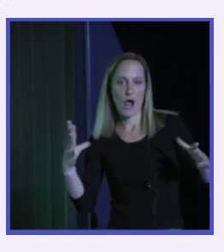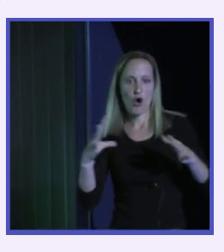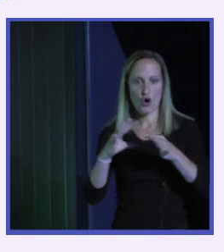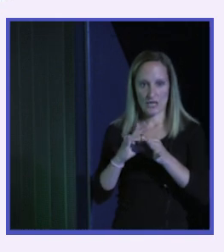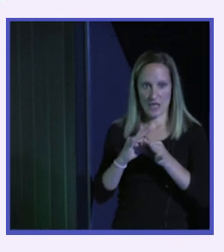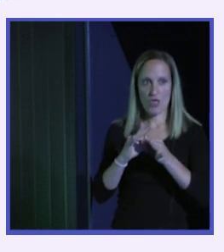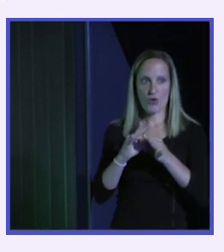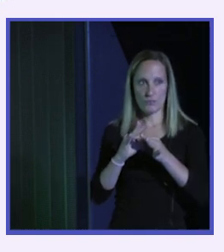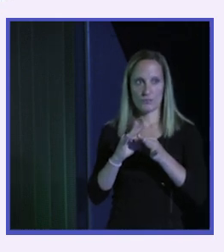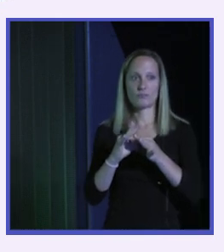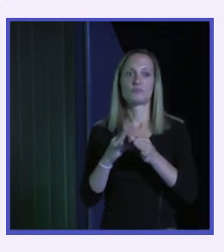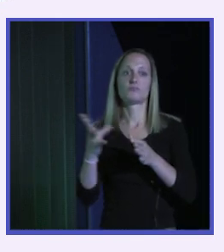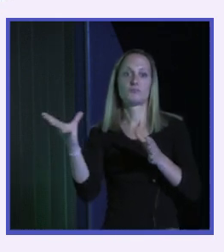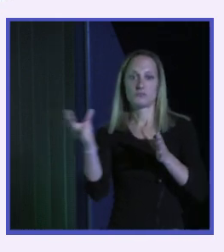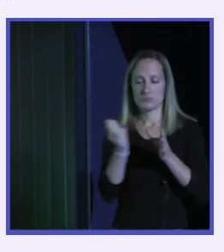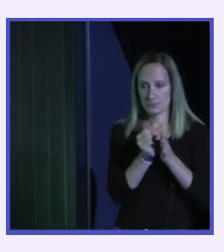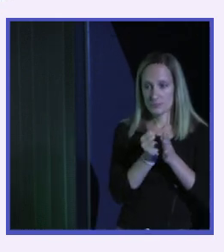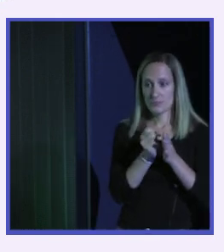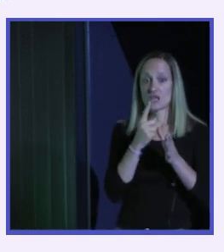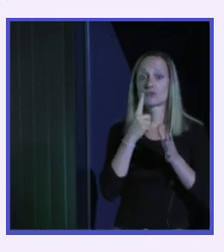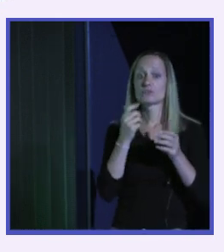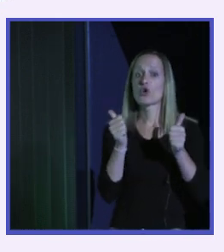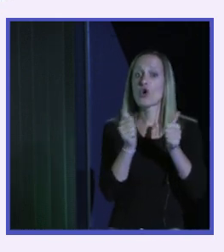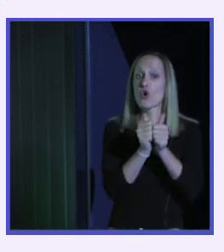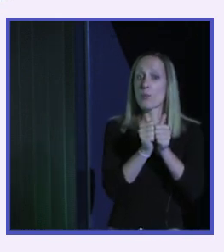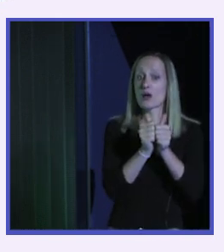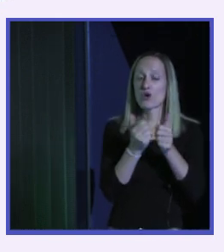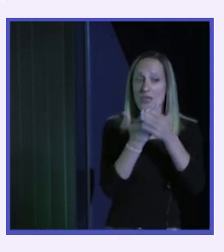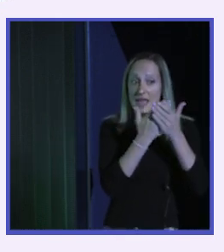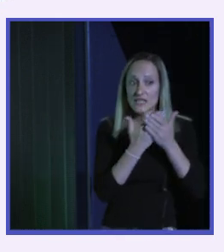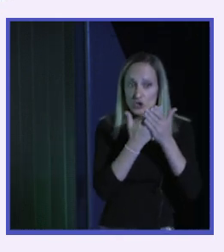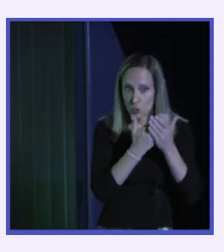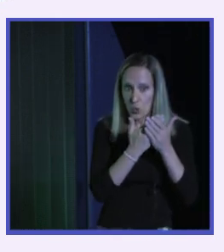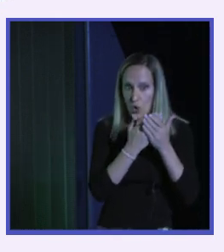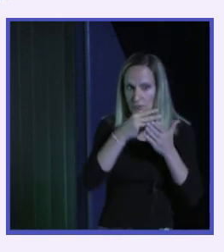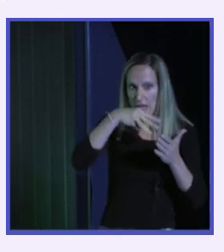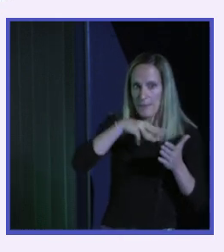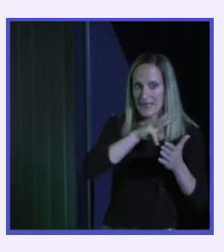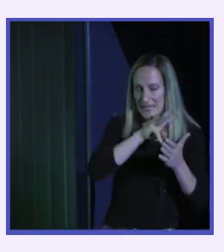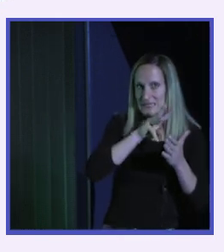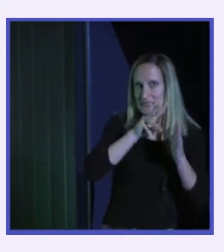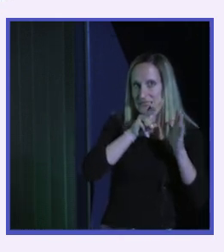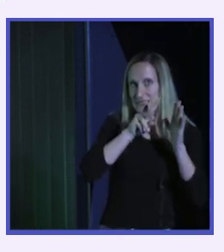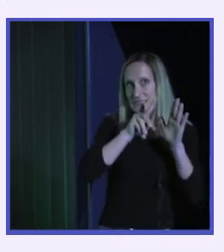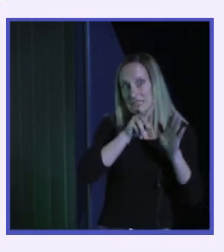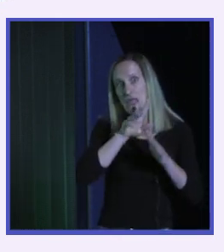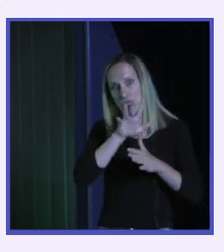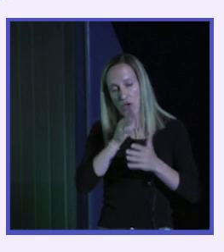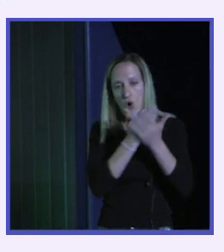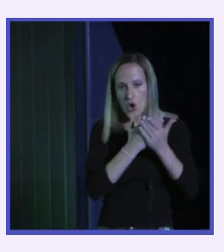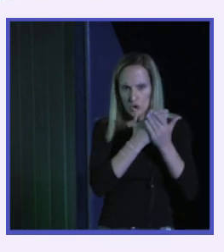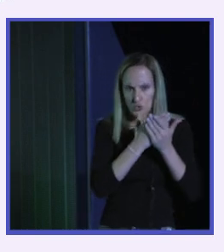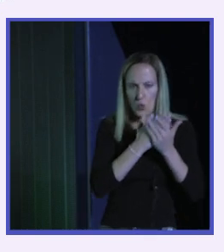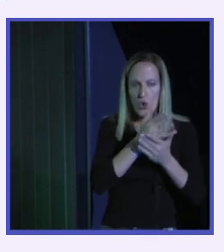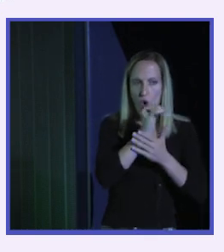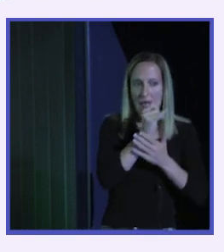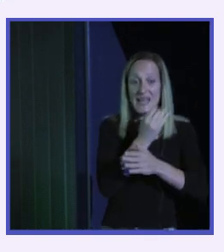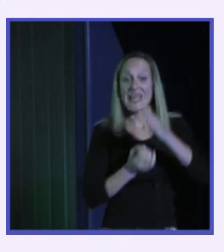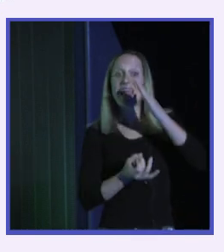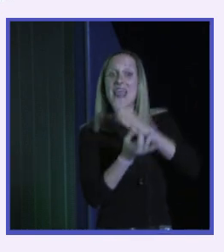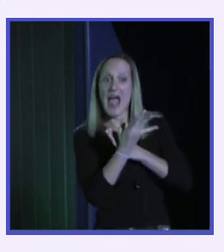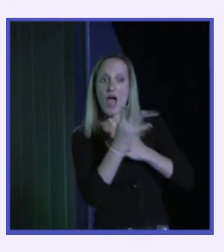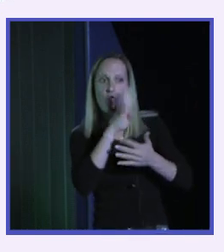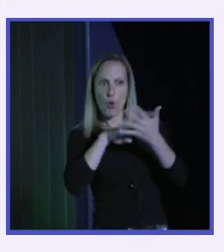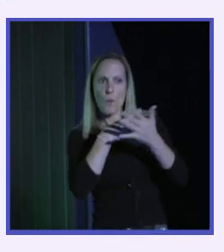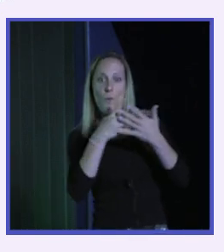través de Copilot Studio, el que viene incluido en M365 Copilot, hemos creado este plugin y lo vamos a encontrar aquí, ¿vale? Cuando